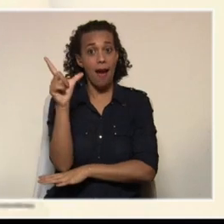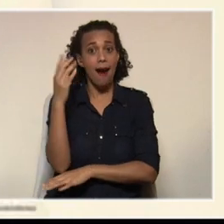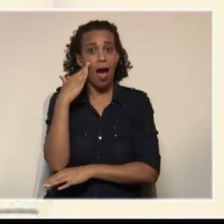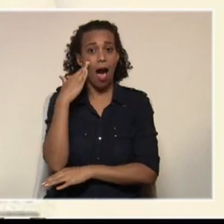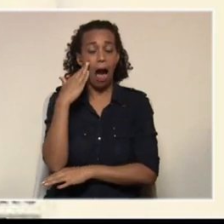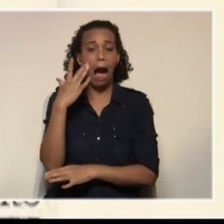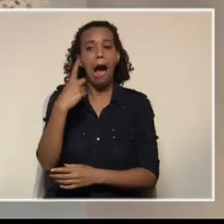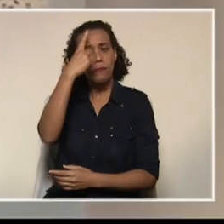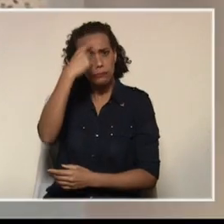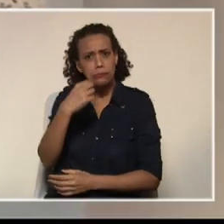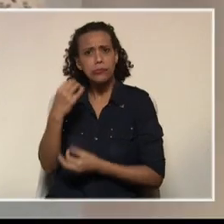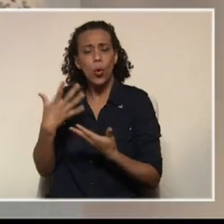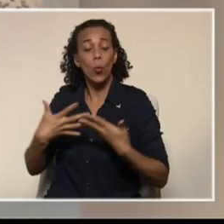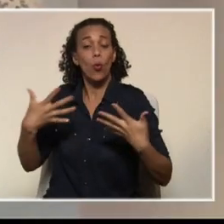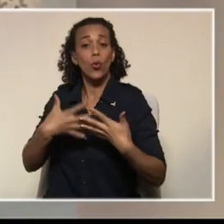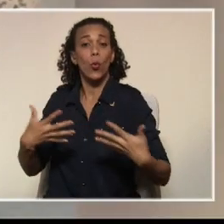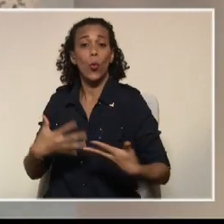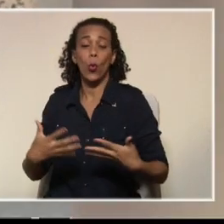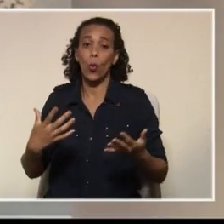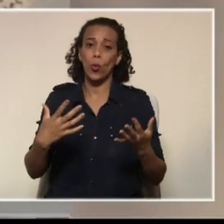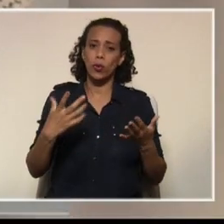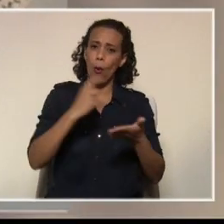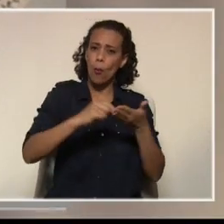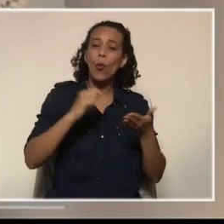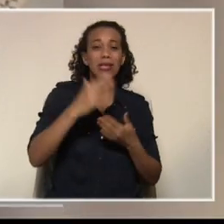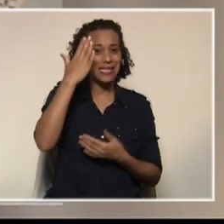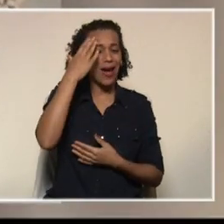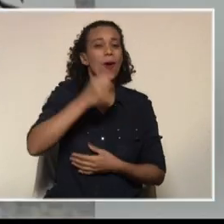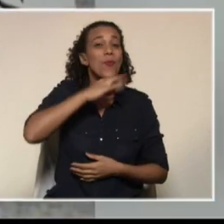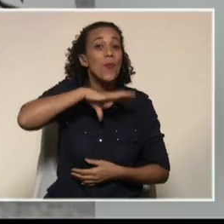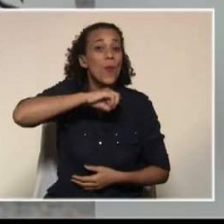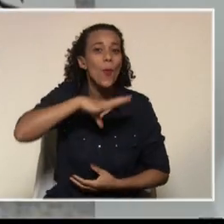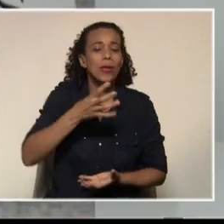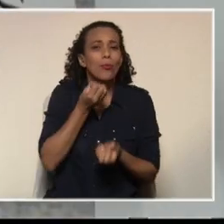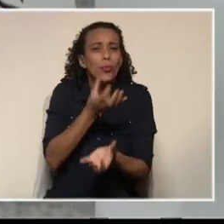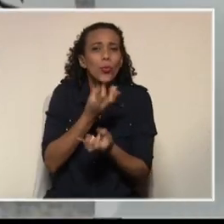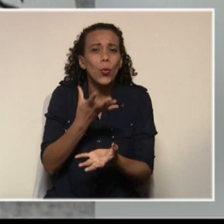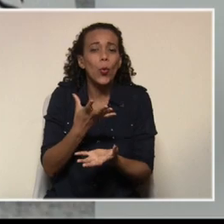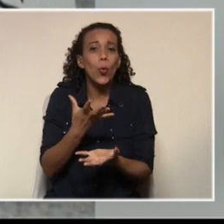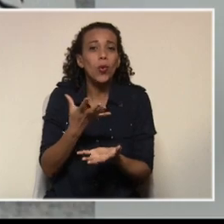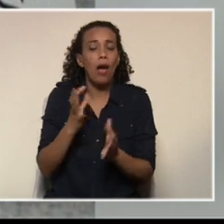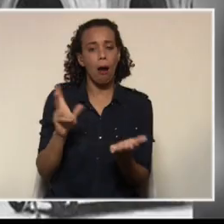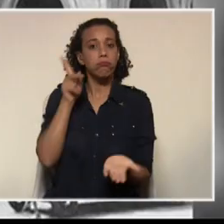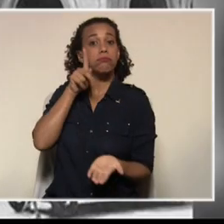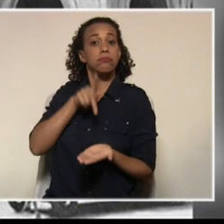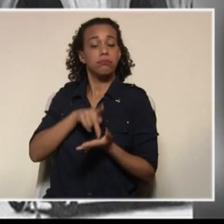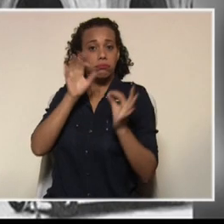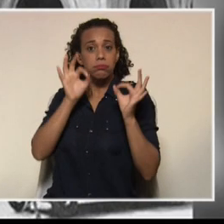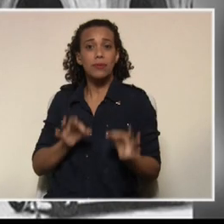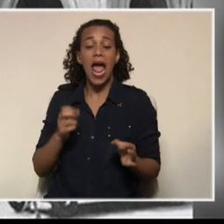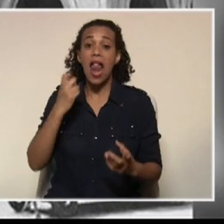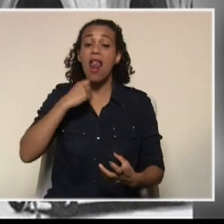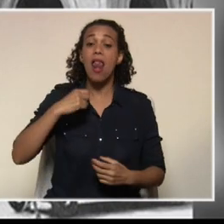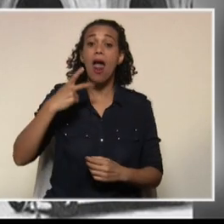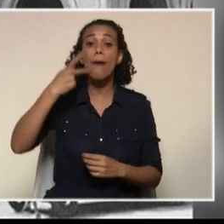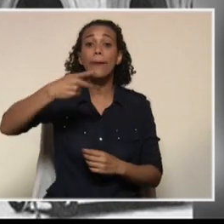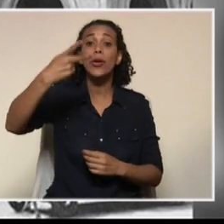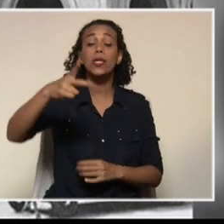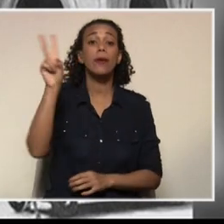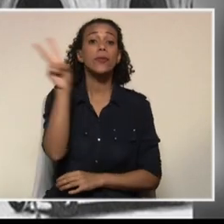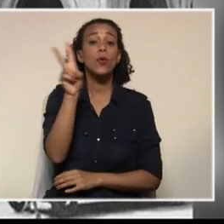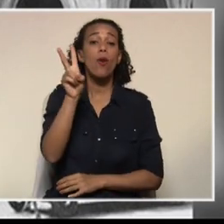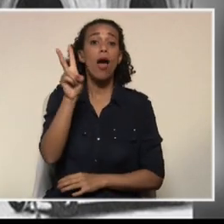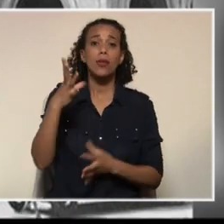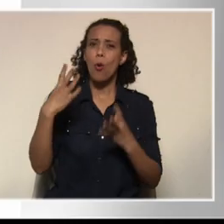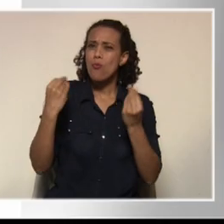como novelista, poeta y por sus populares cuentos, tuvo especial participación en la política venezolana